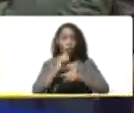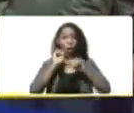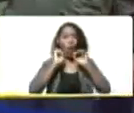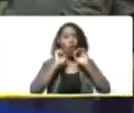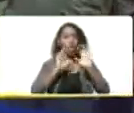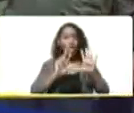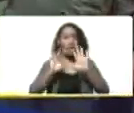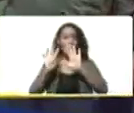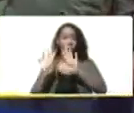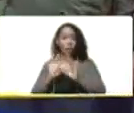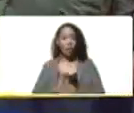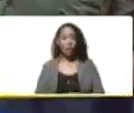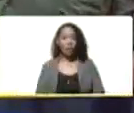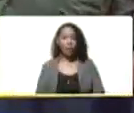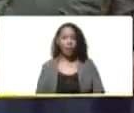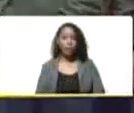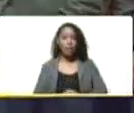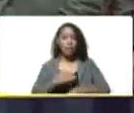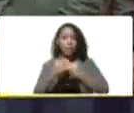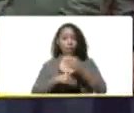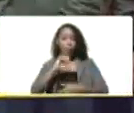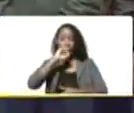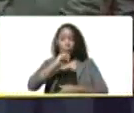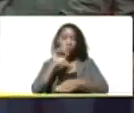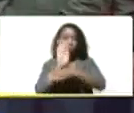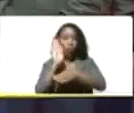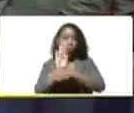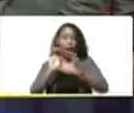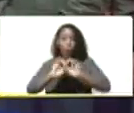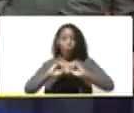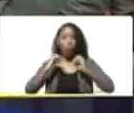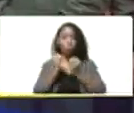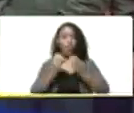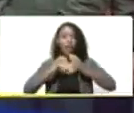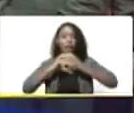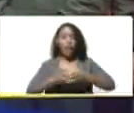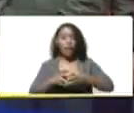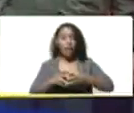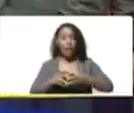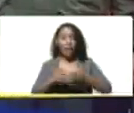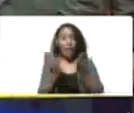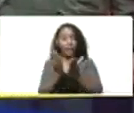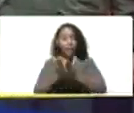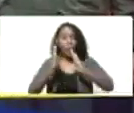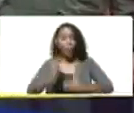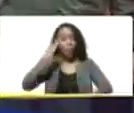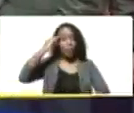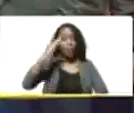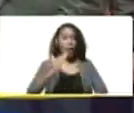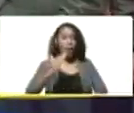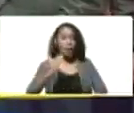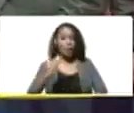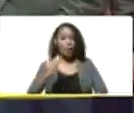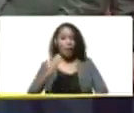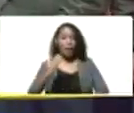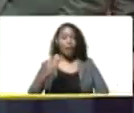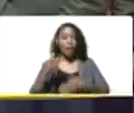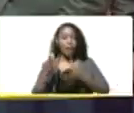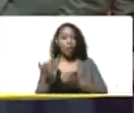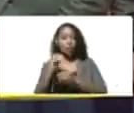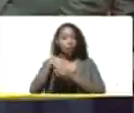89, había atesorado en las aulas de clases de las academias militares y en los